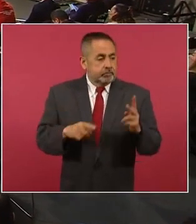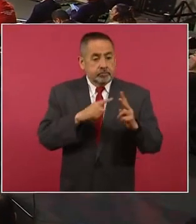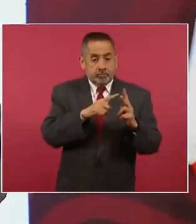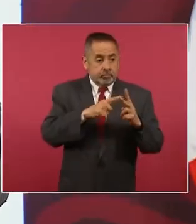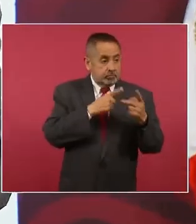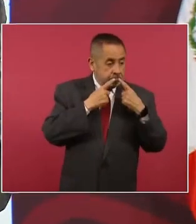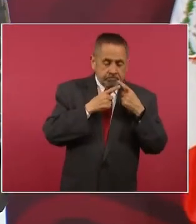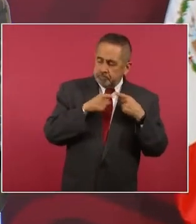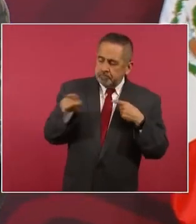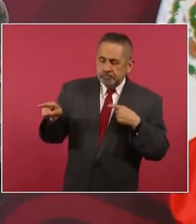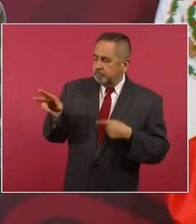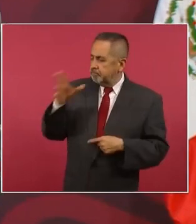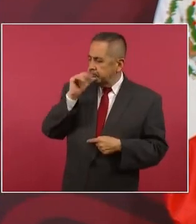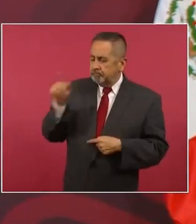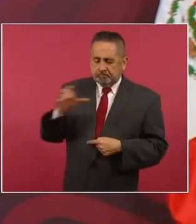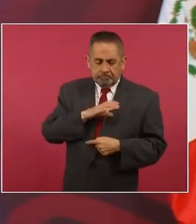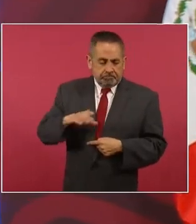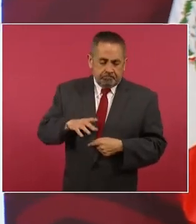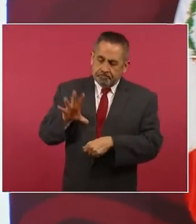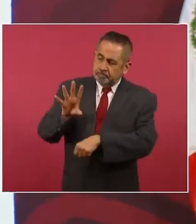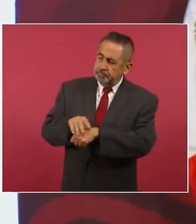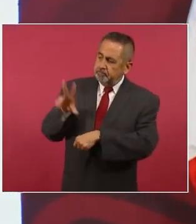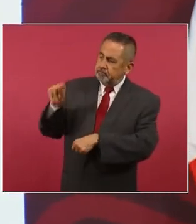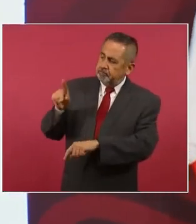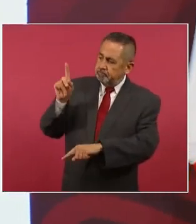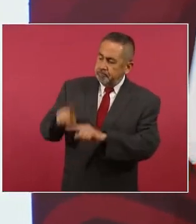porque supuestamente